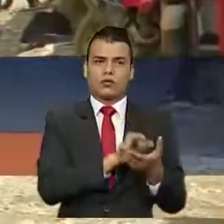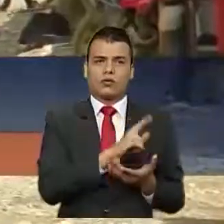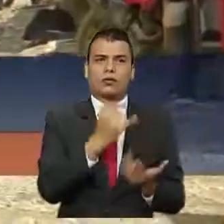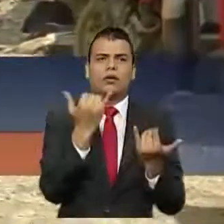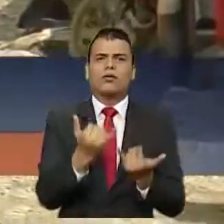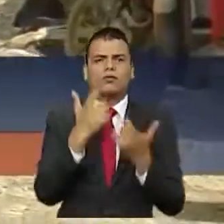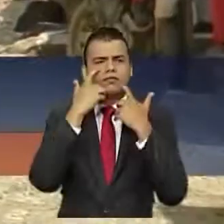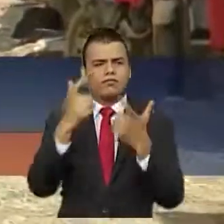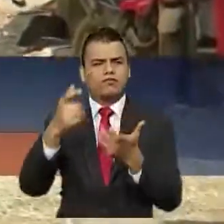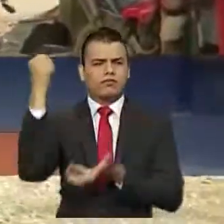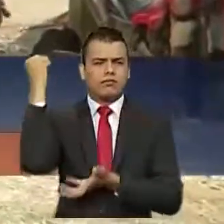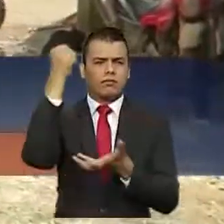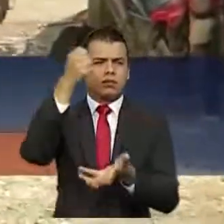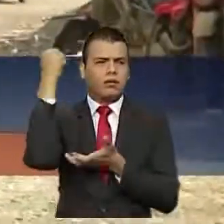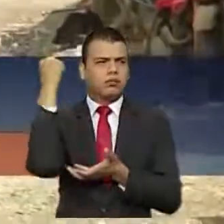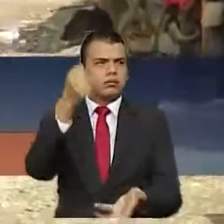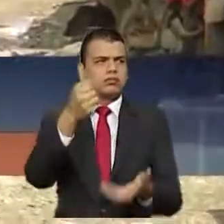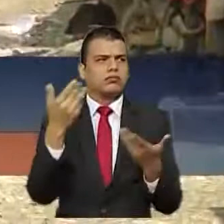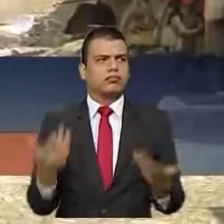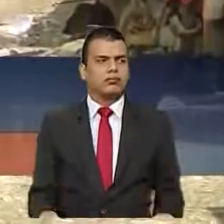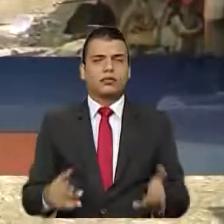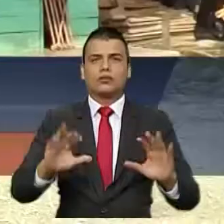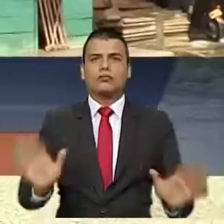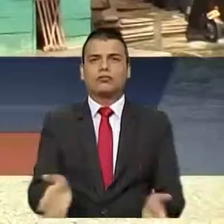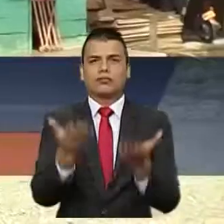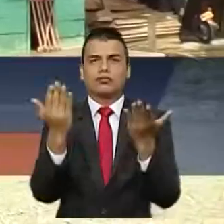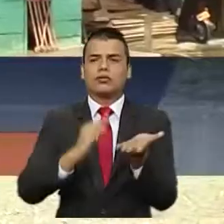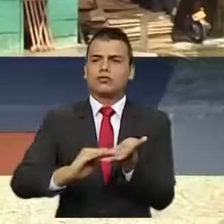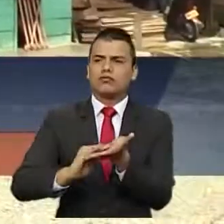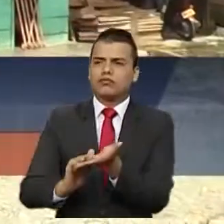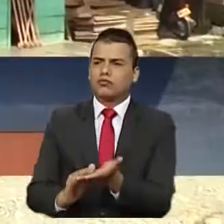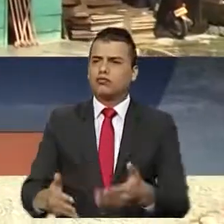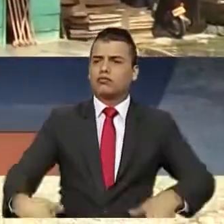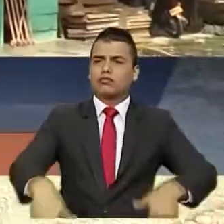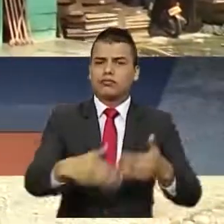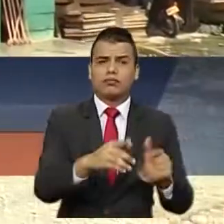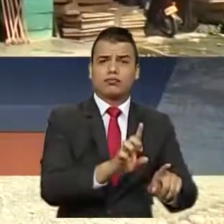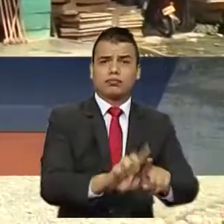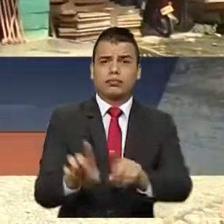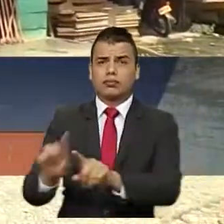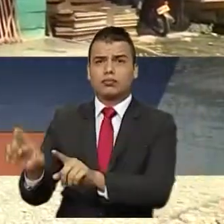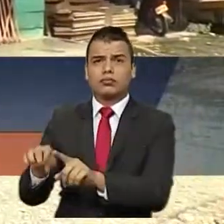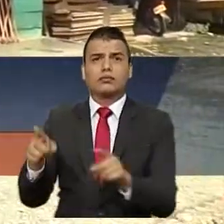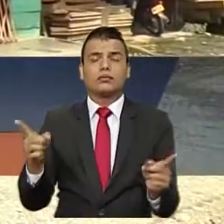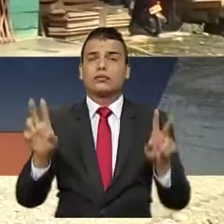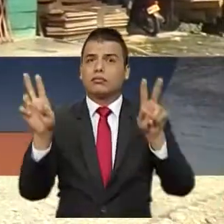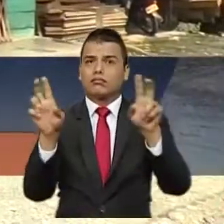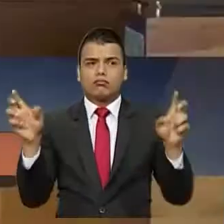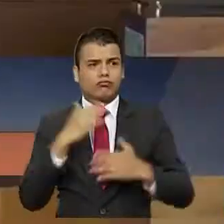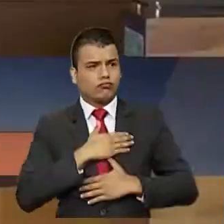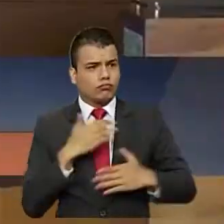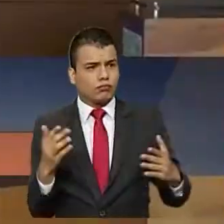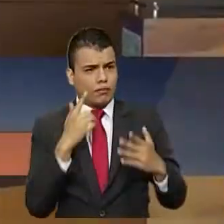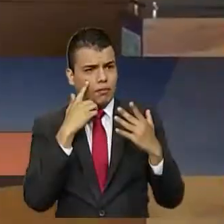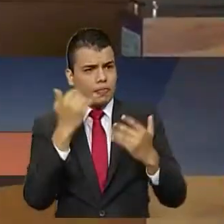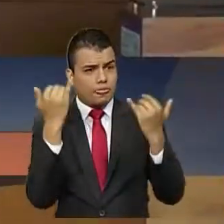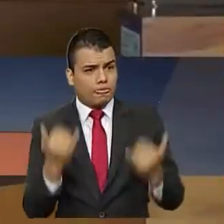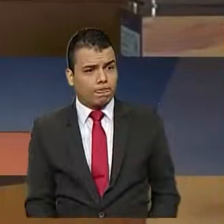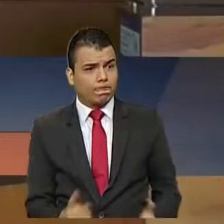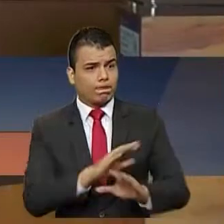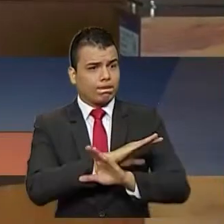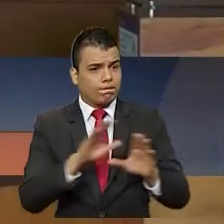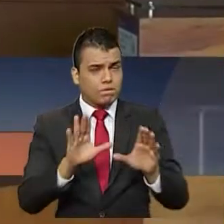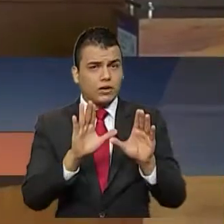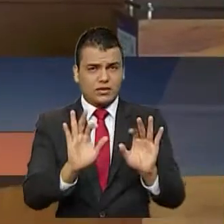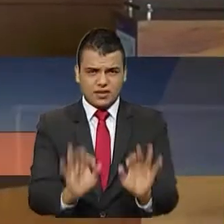inversión. Como es mejoramiento de las vías, de las calles de Belén de Bajirá, es un tema que lo vamos a hacer ya, al